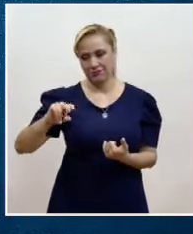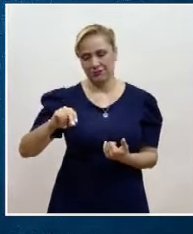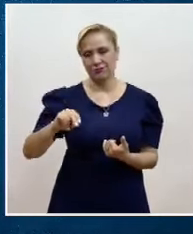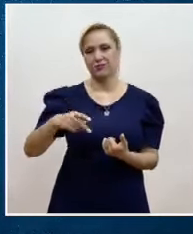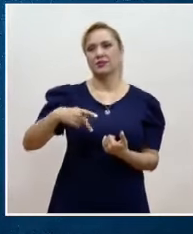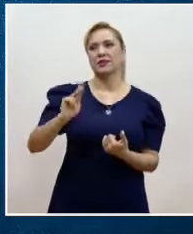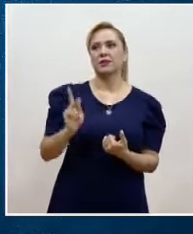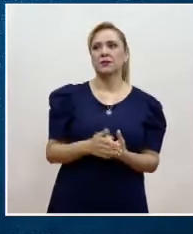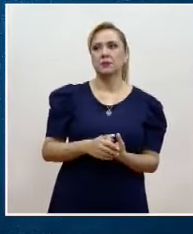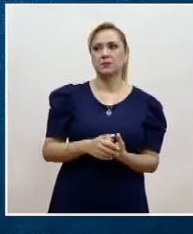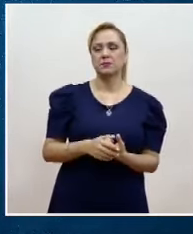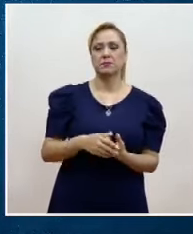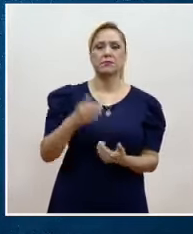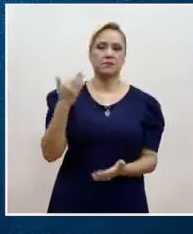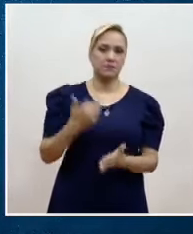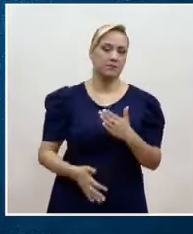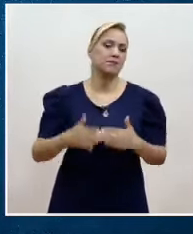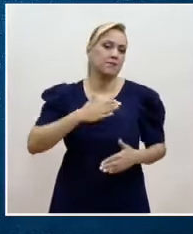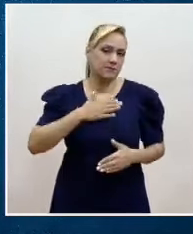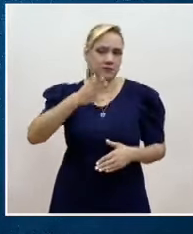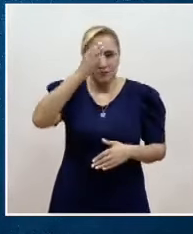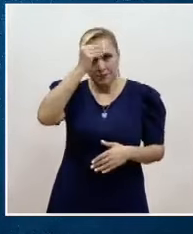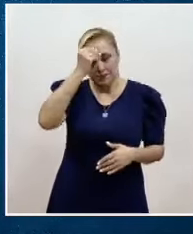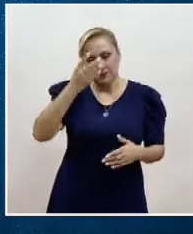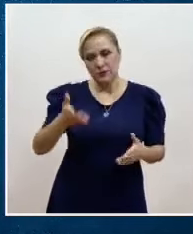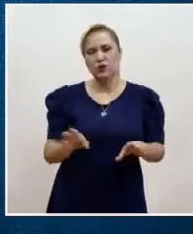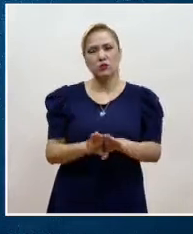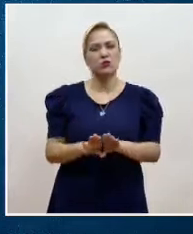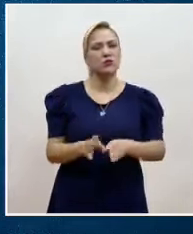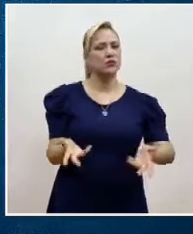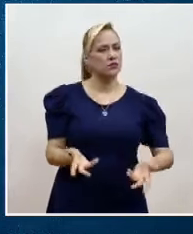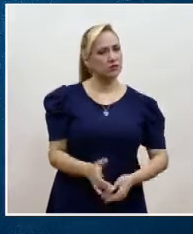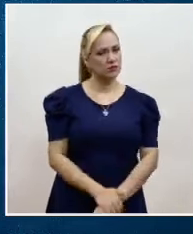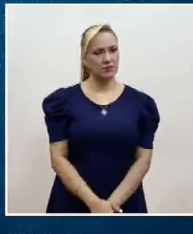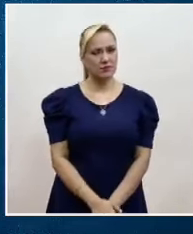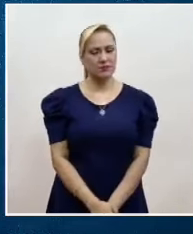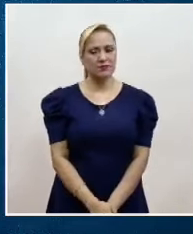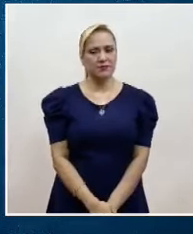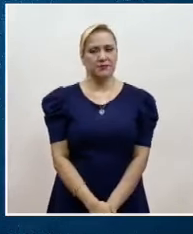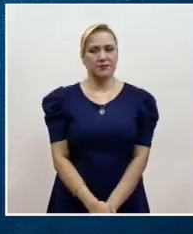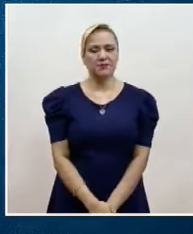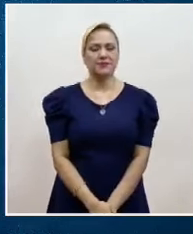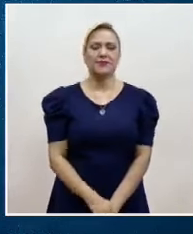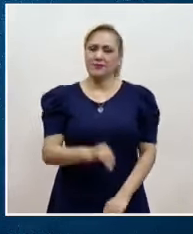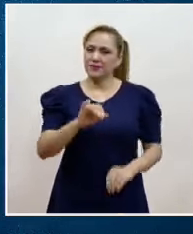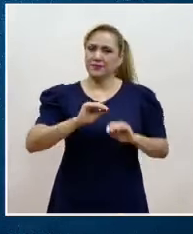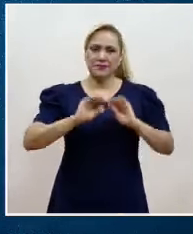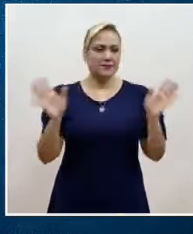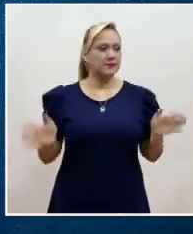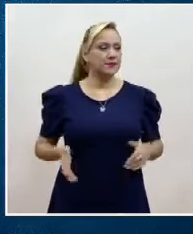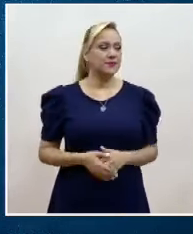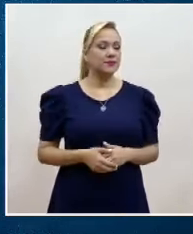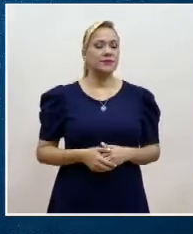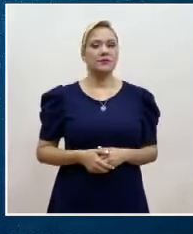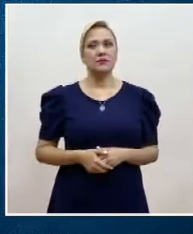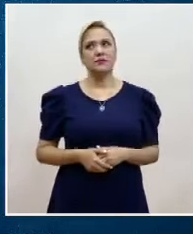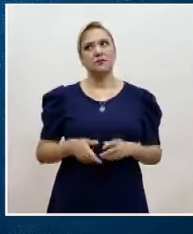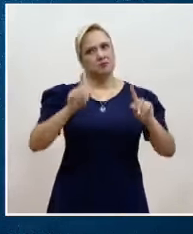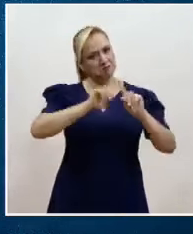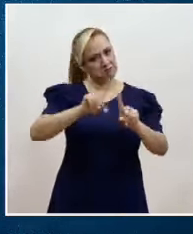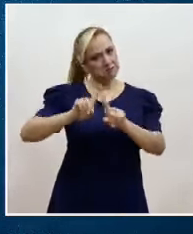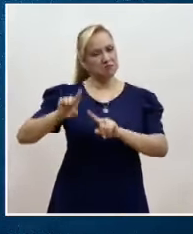caso, digamos, de no haberme capacitado en este tema. ¿Cómo se hace y cómo lo logramos? Claro, pues creo que de muchas